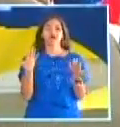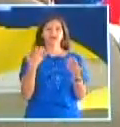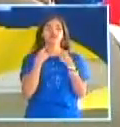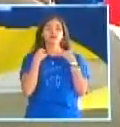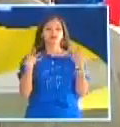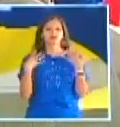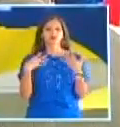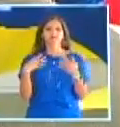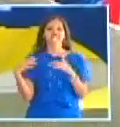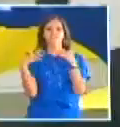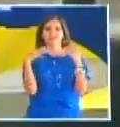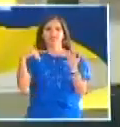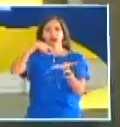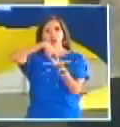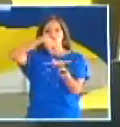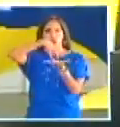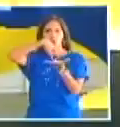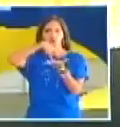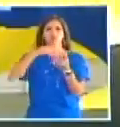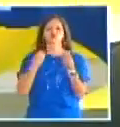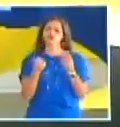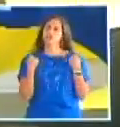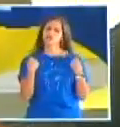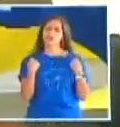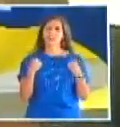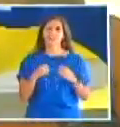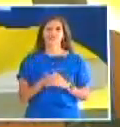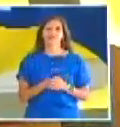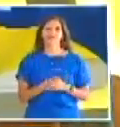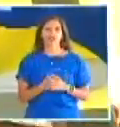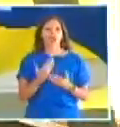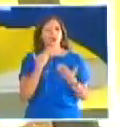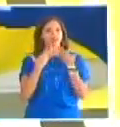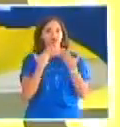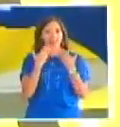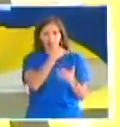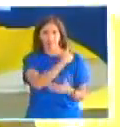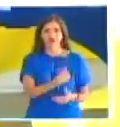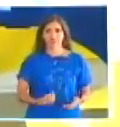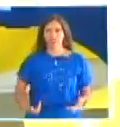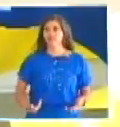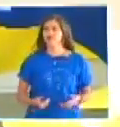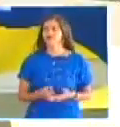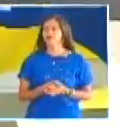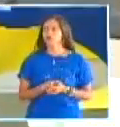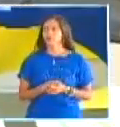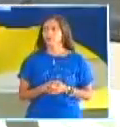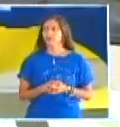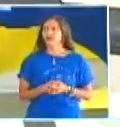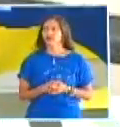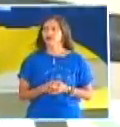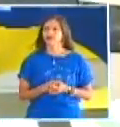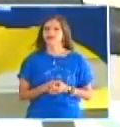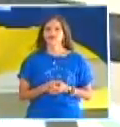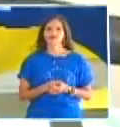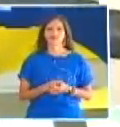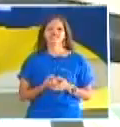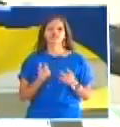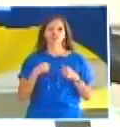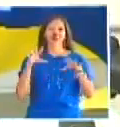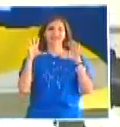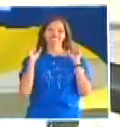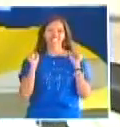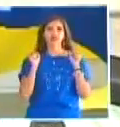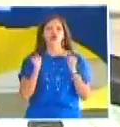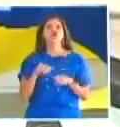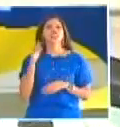la batalla de Carabobo. Mucha fuerza. Muchas gracias, presidente. Yo entiendo que esto es una